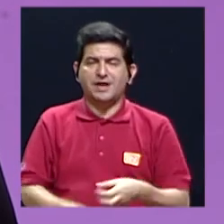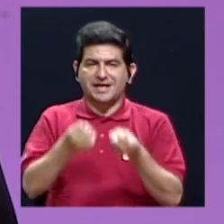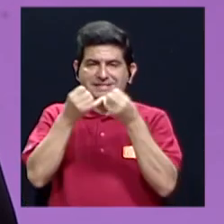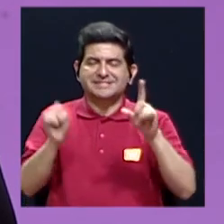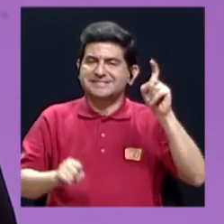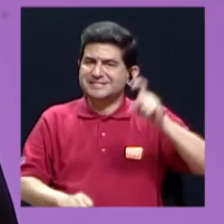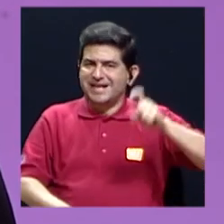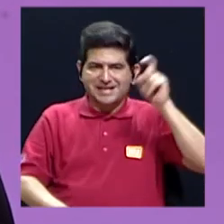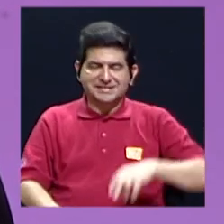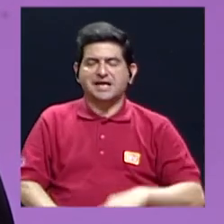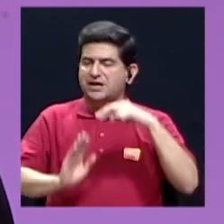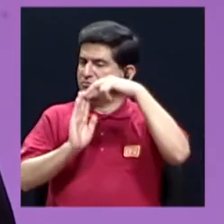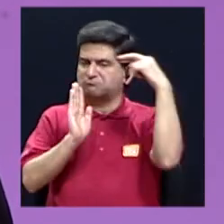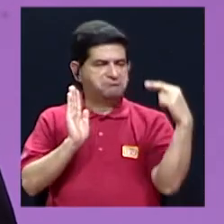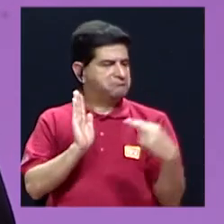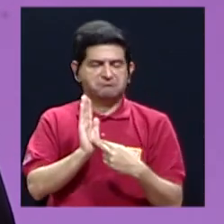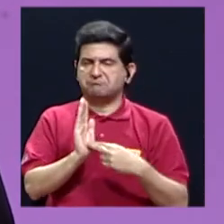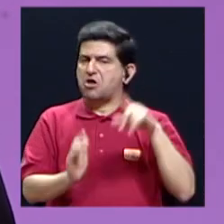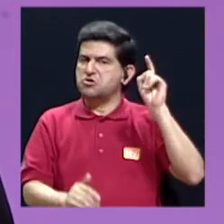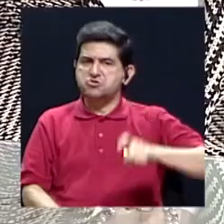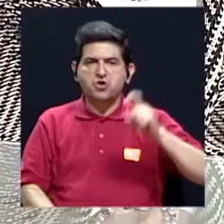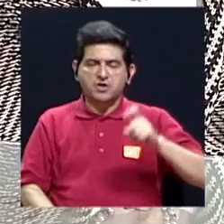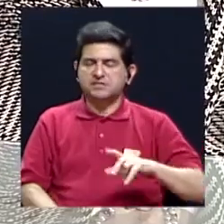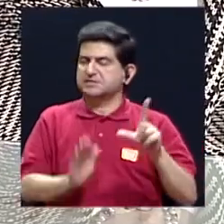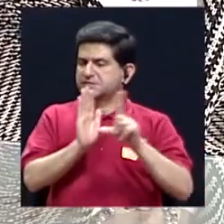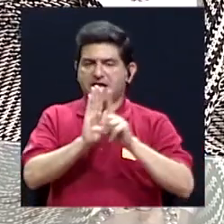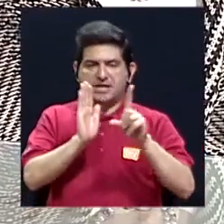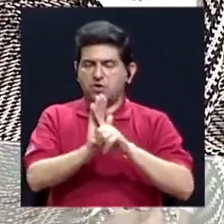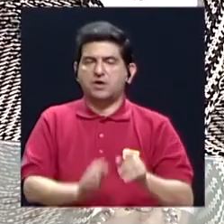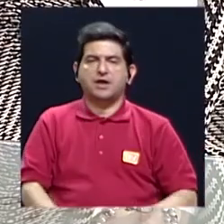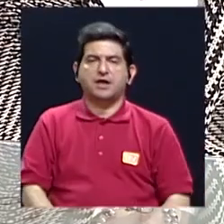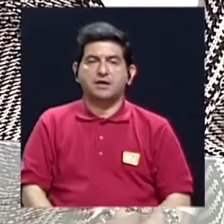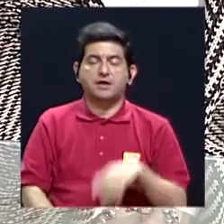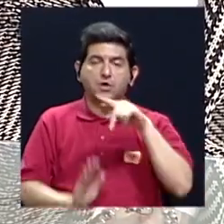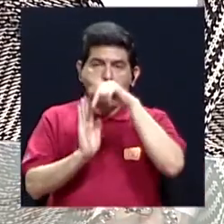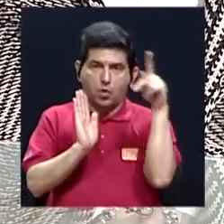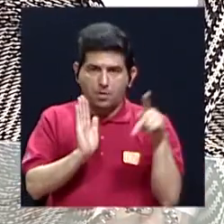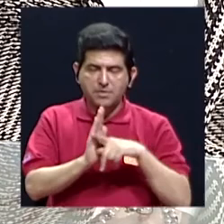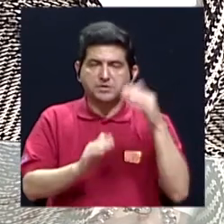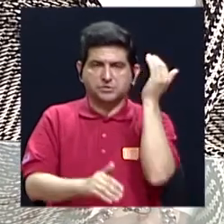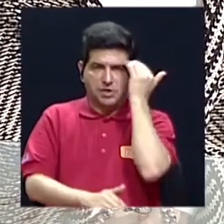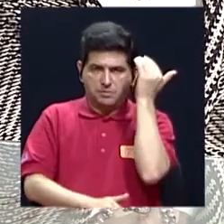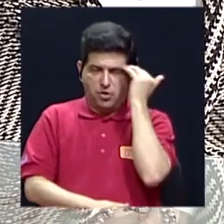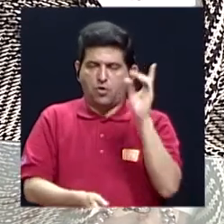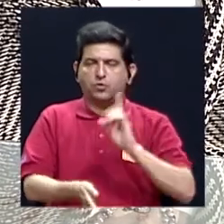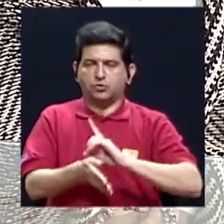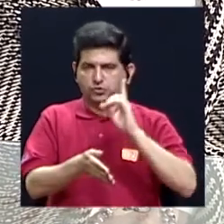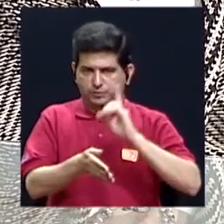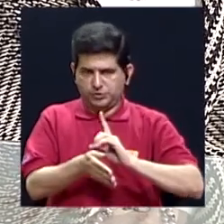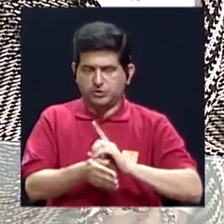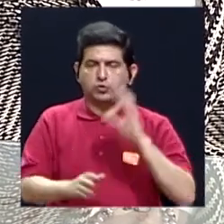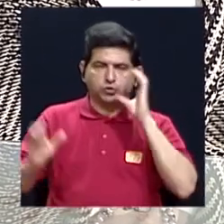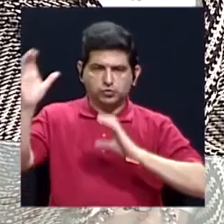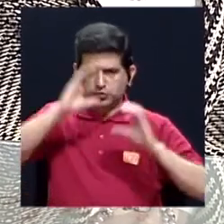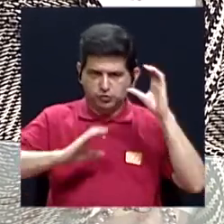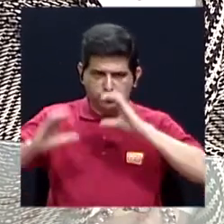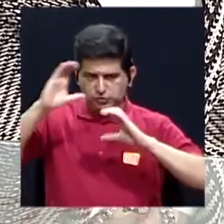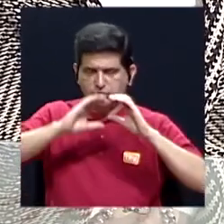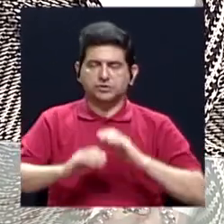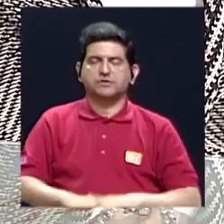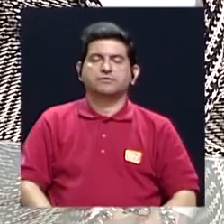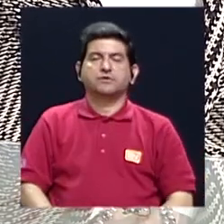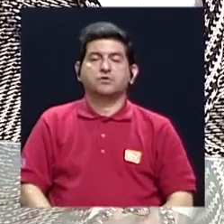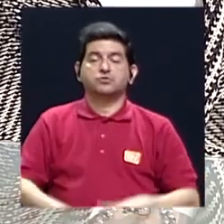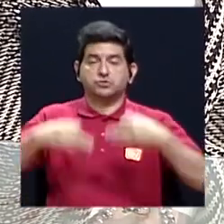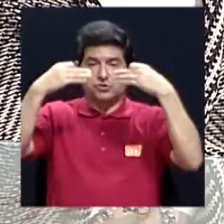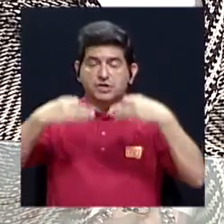necesidad de ninguna reglamentación, sin necesidad de ninguna ley, al amparo de principios y conocimientos médicos y científicos. Una